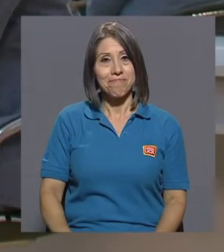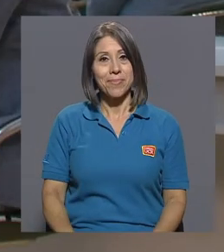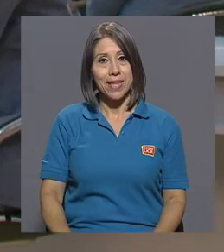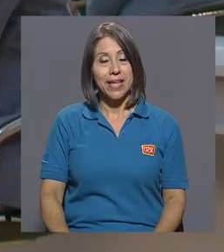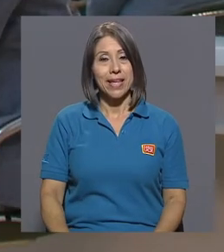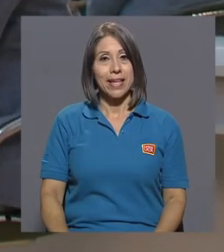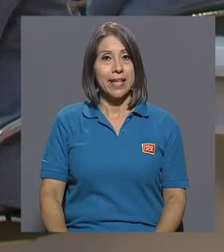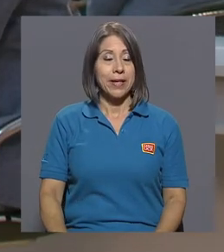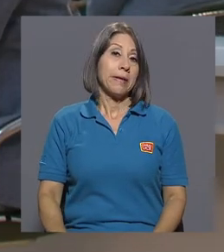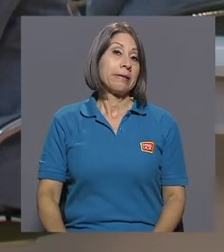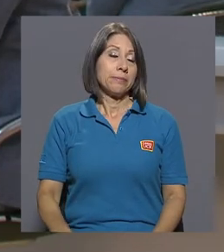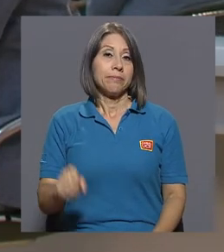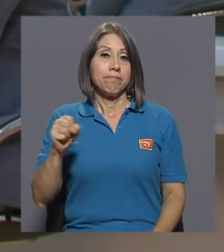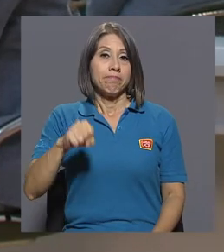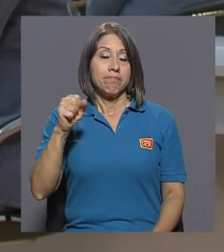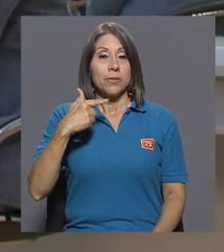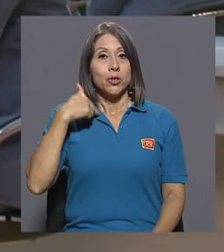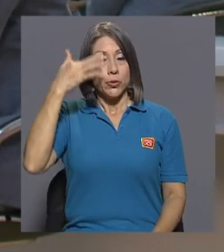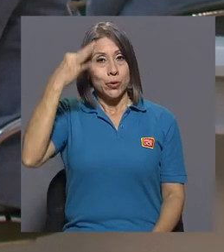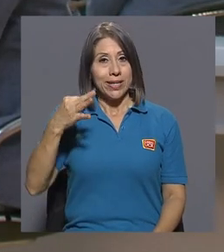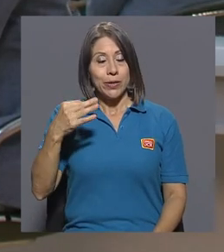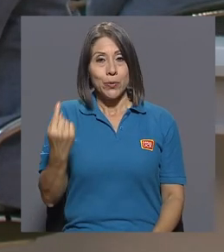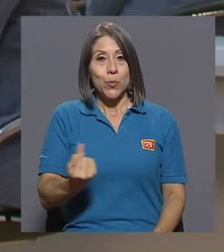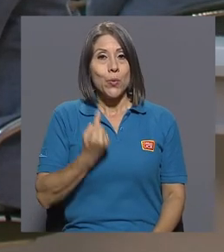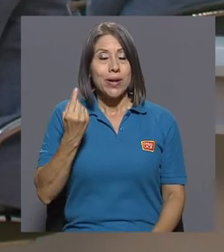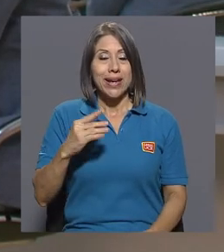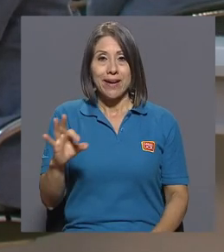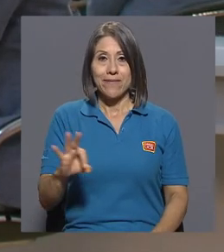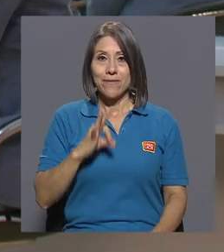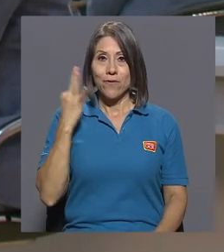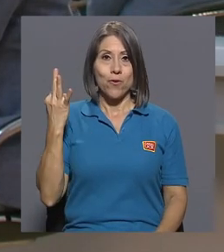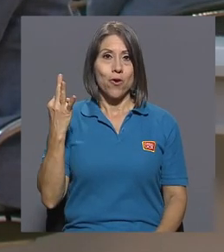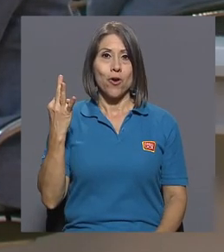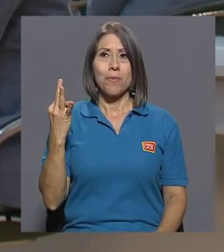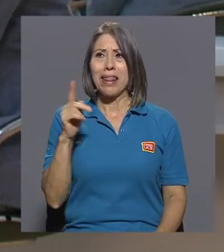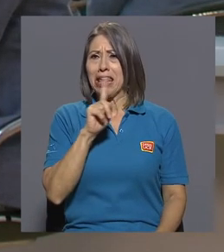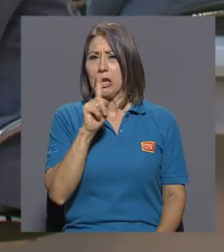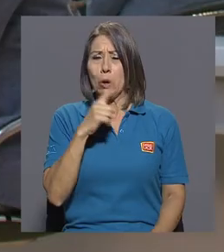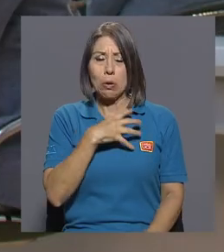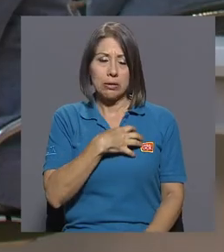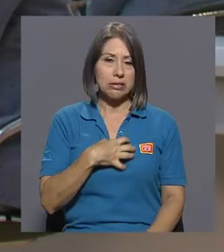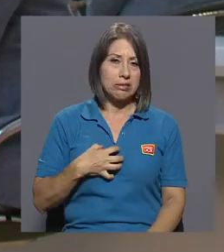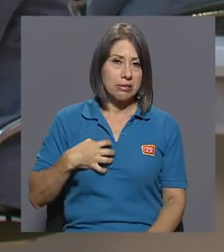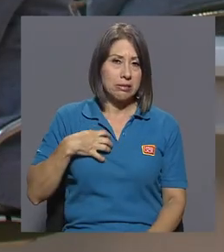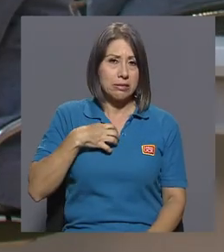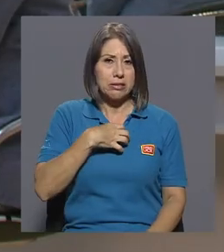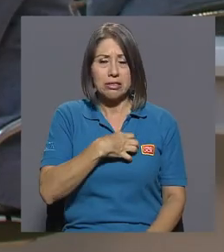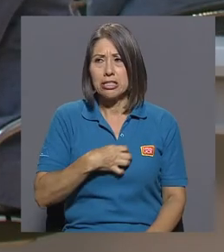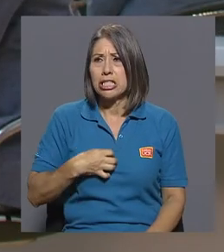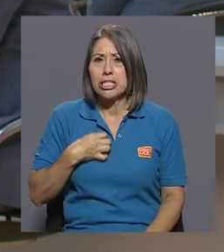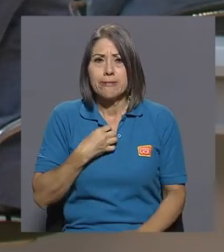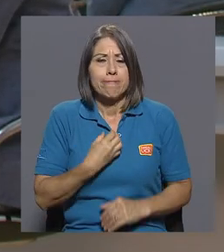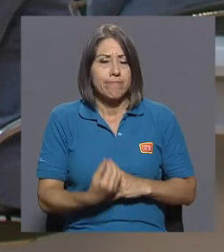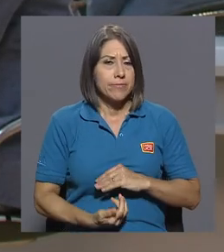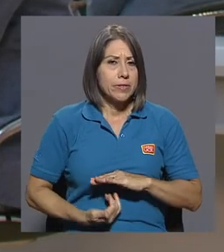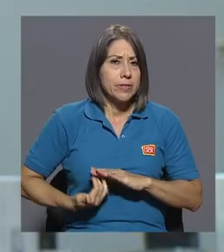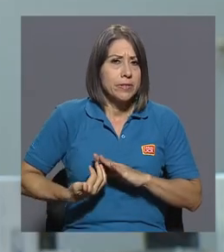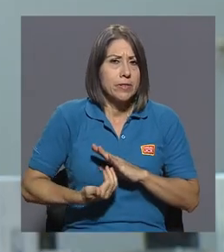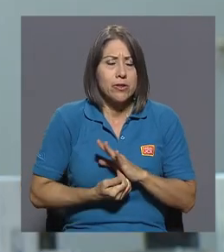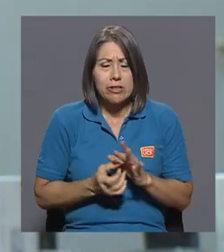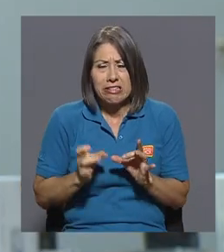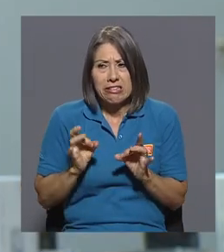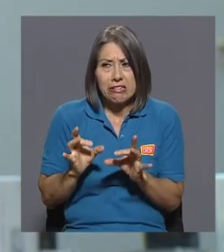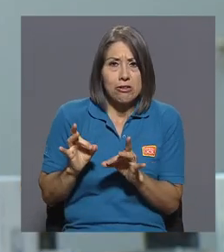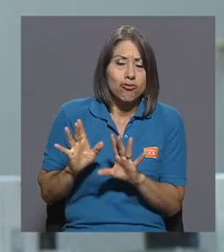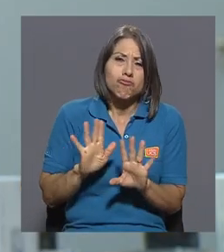Pero sí, yo creo que esa es la única forma de no vivir amargado y no vivir lleno de odio y de sus rencores. Además